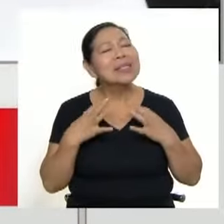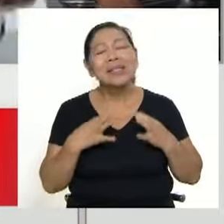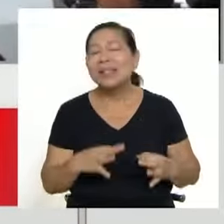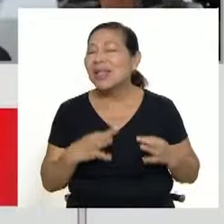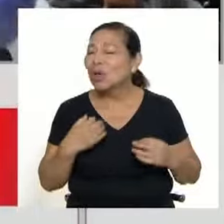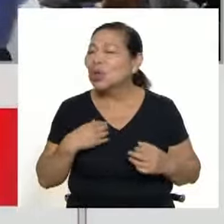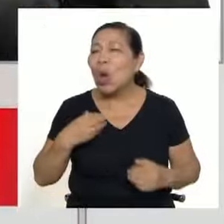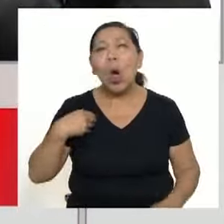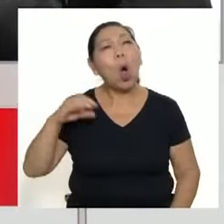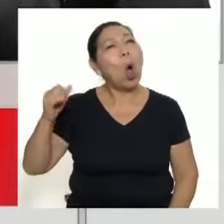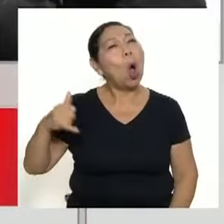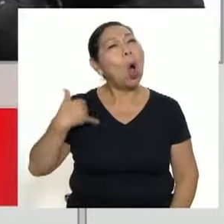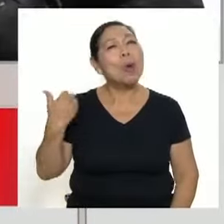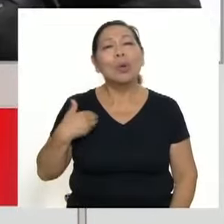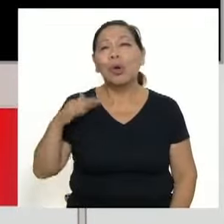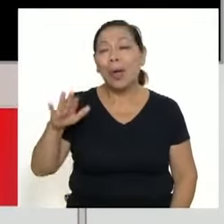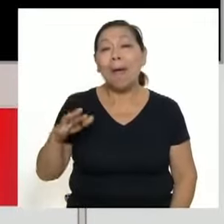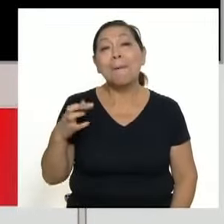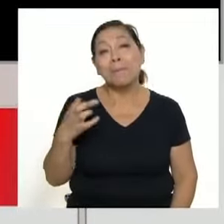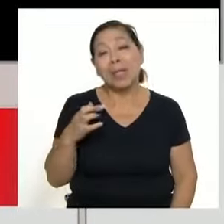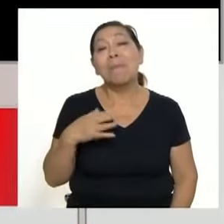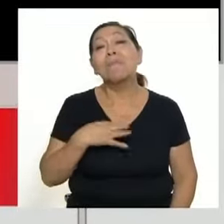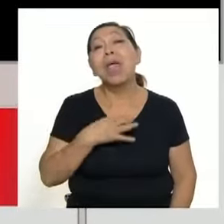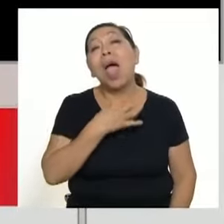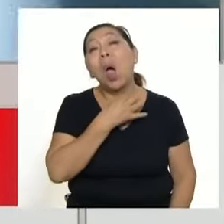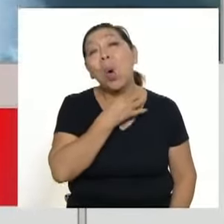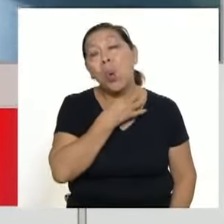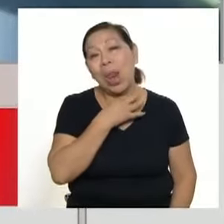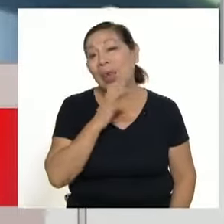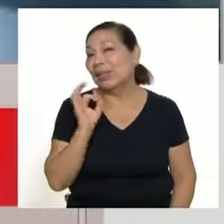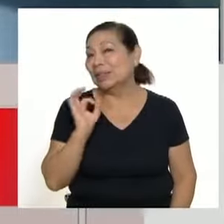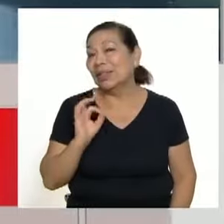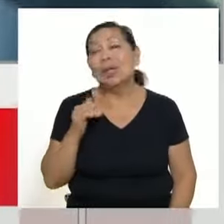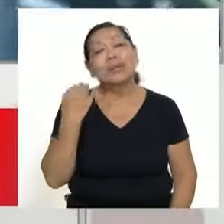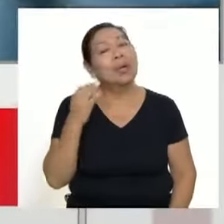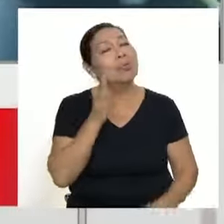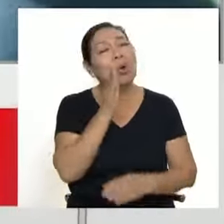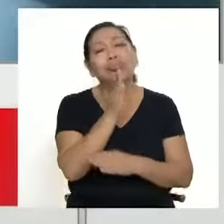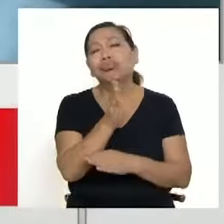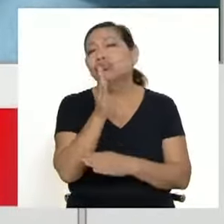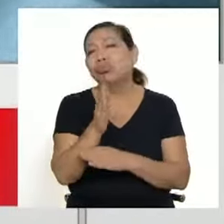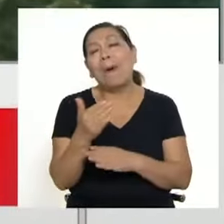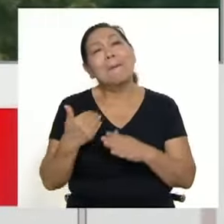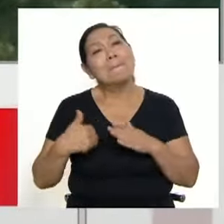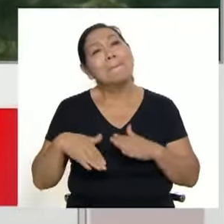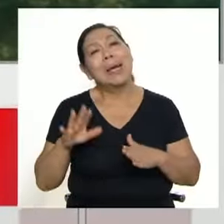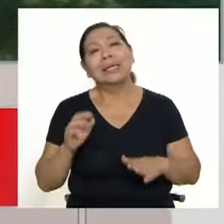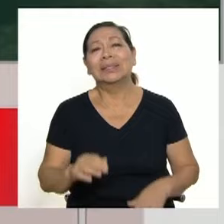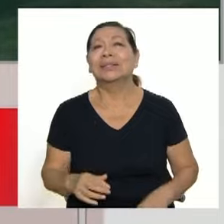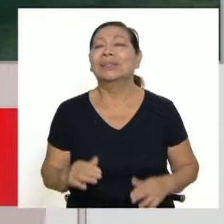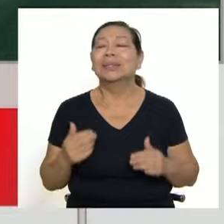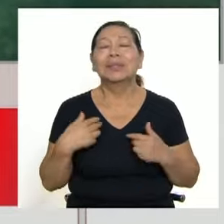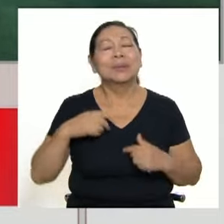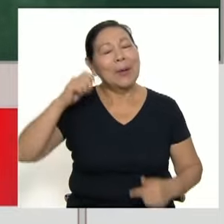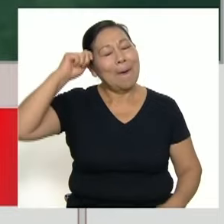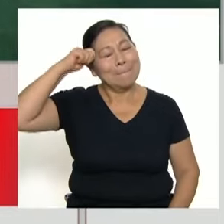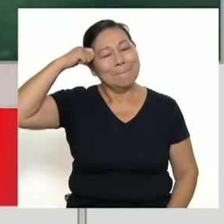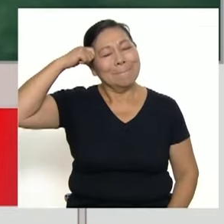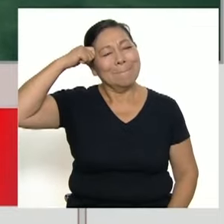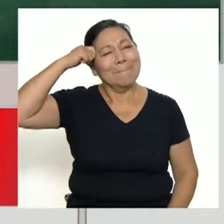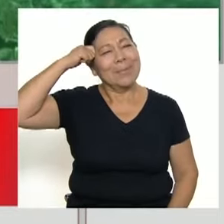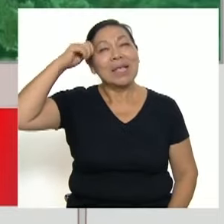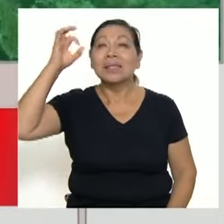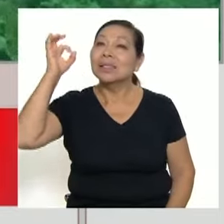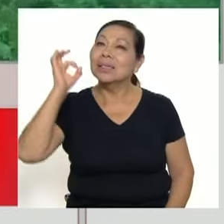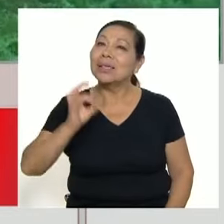desde chiquillo, desde niño, porque mi padre y mi abuelo también eran viajeros natos, ¿no? De ellos quizás me quedó el chip de estar